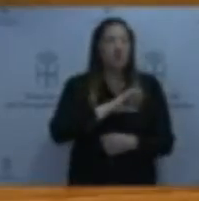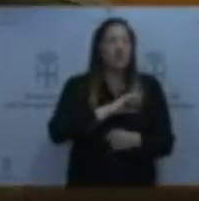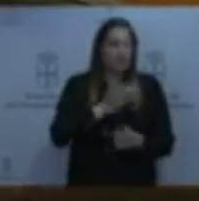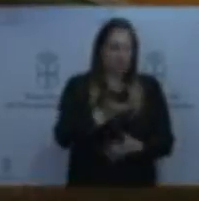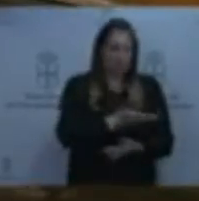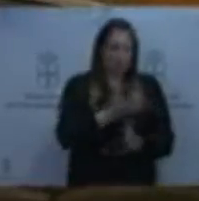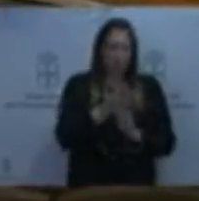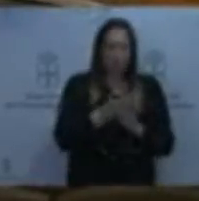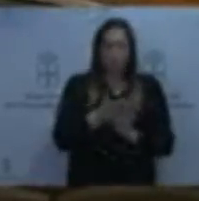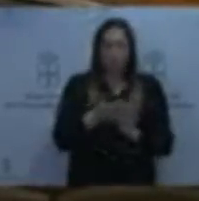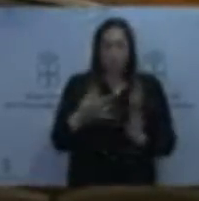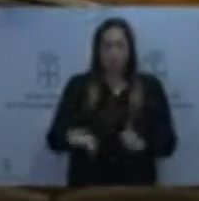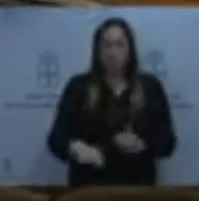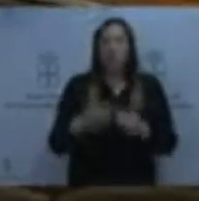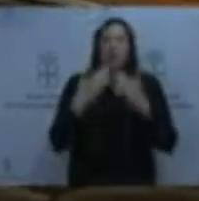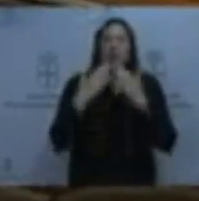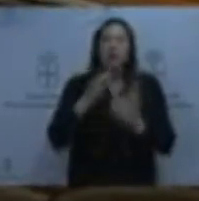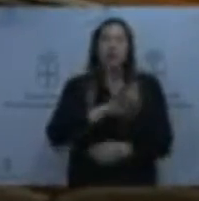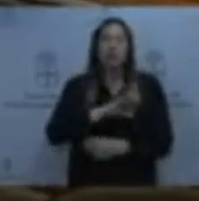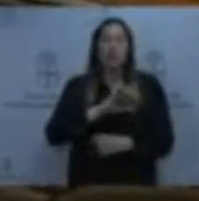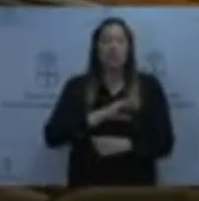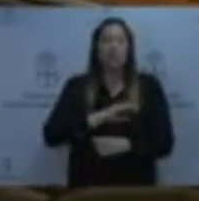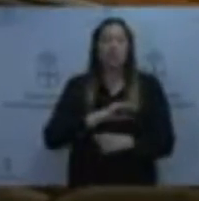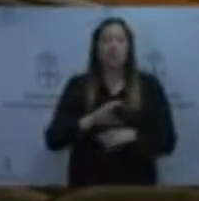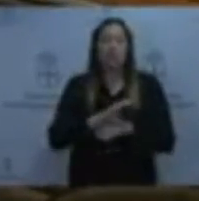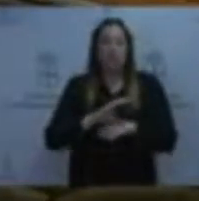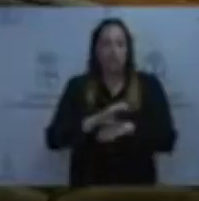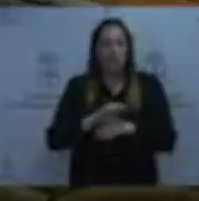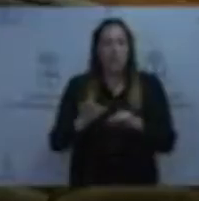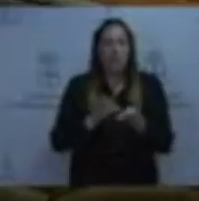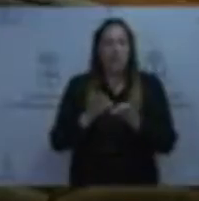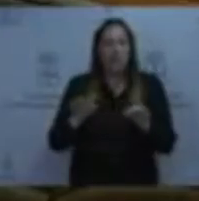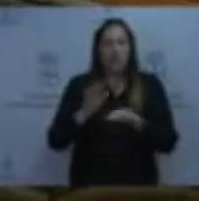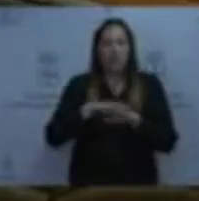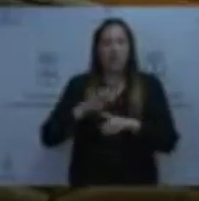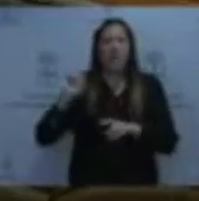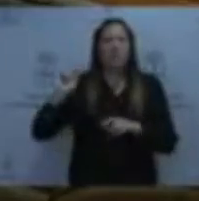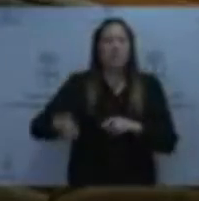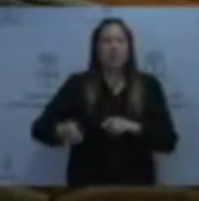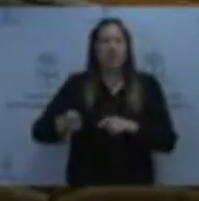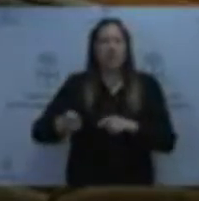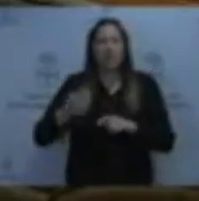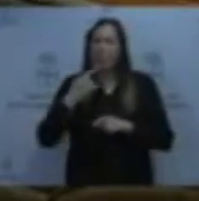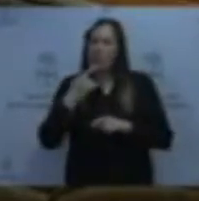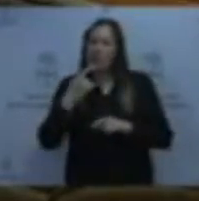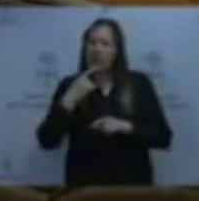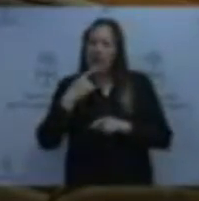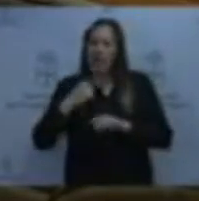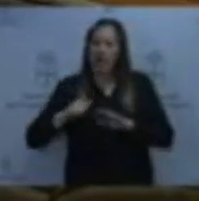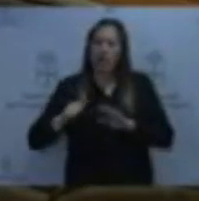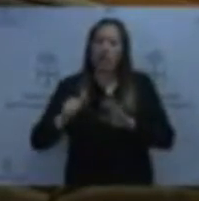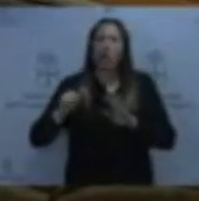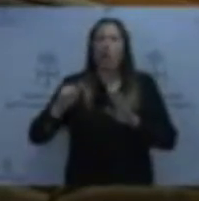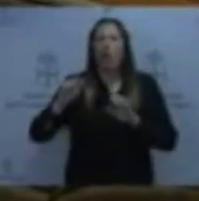Gracias. Señor consellero, ¿qué medidas piensa tomar para cumplir las sentencias que declararon irregulares les OPEs del SESPA como